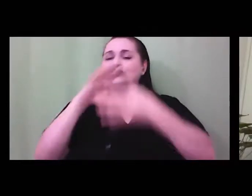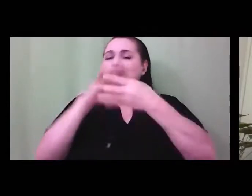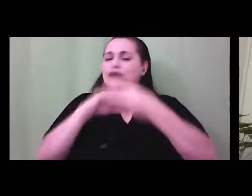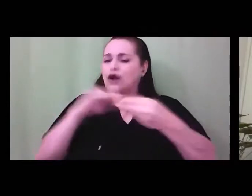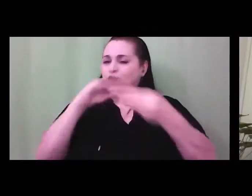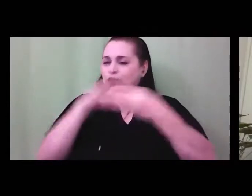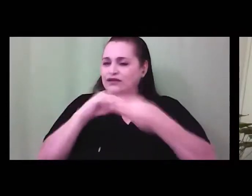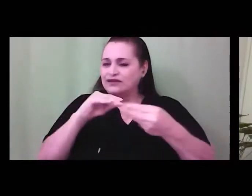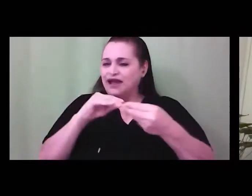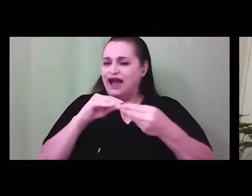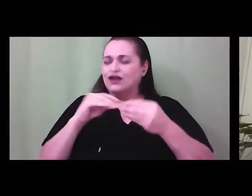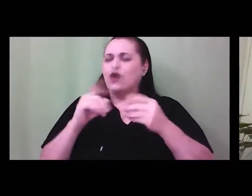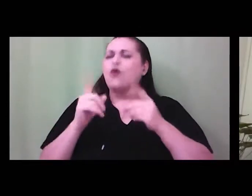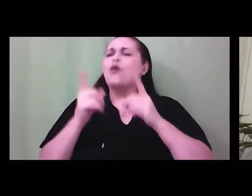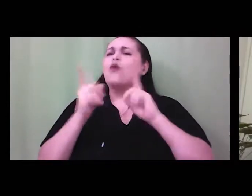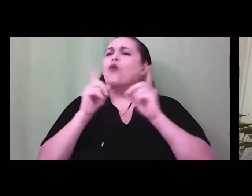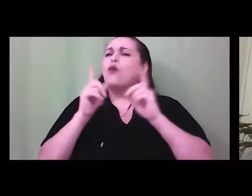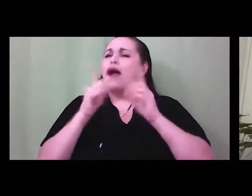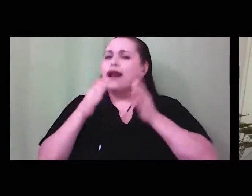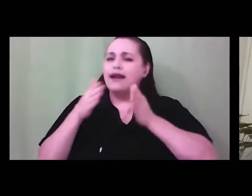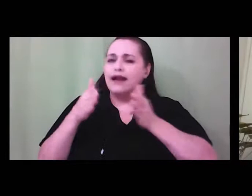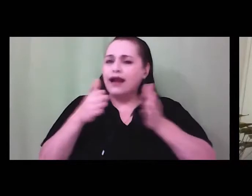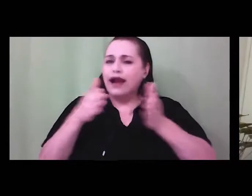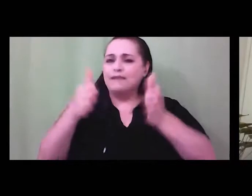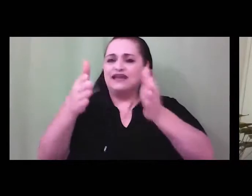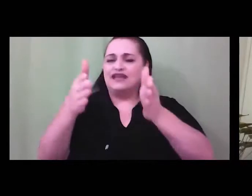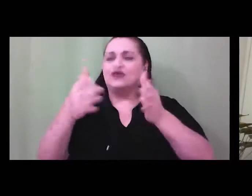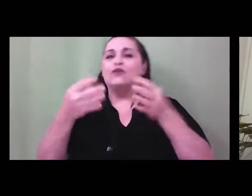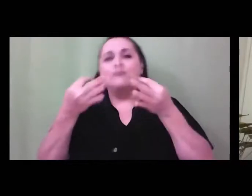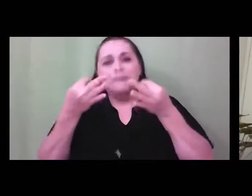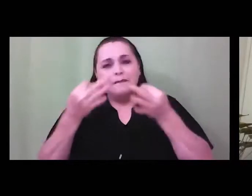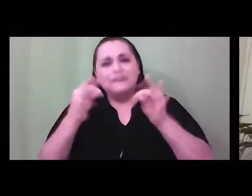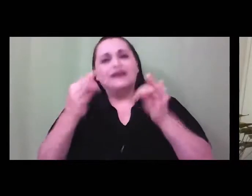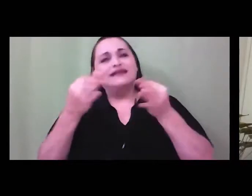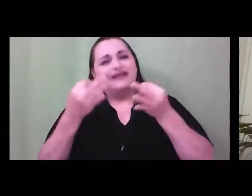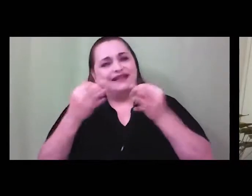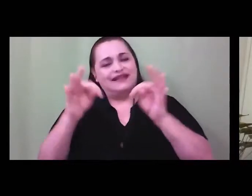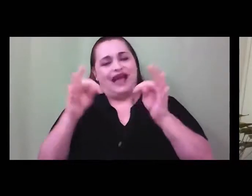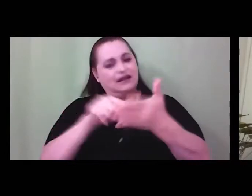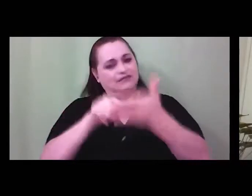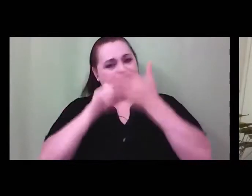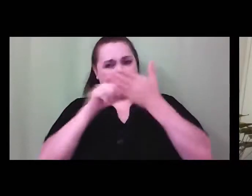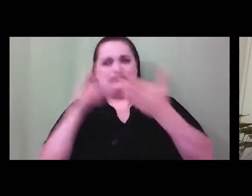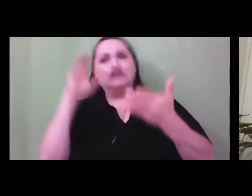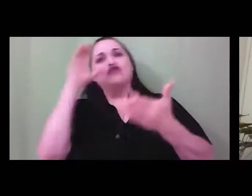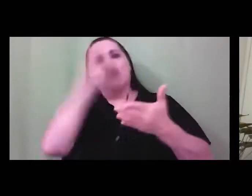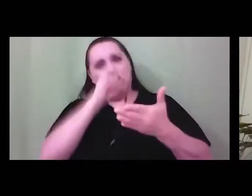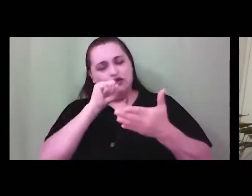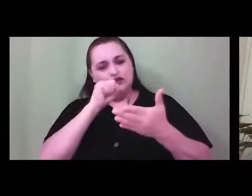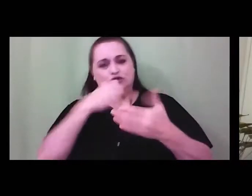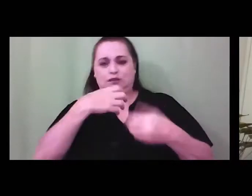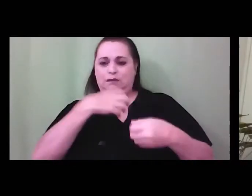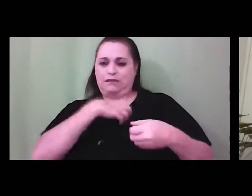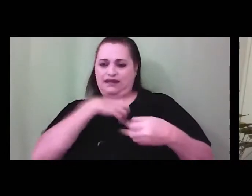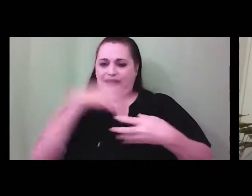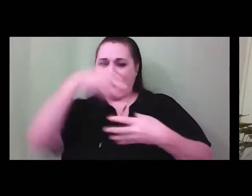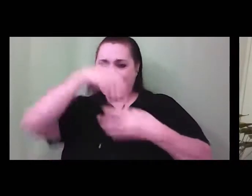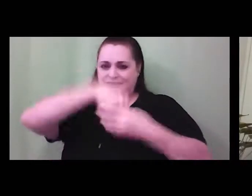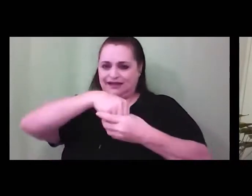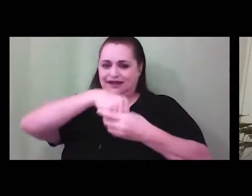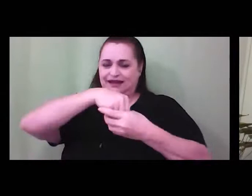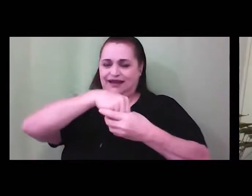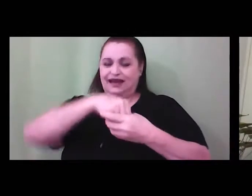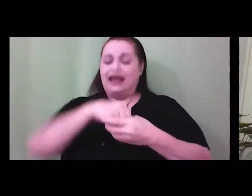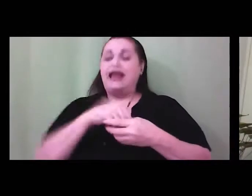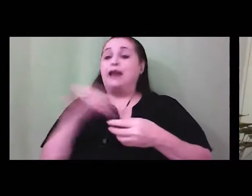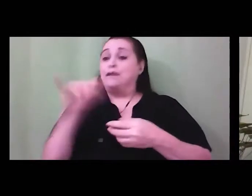precisamente cuál ha sido ese camino para intentar ser reconocidos y pertenecer, para que a su